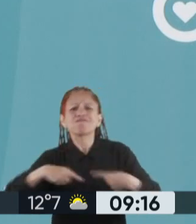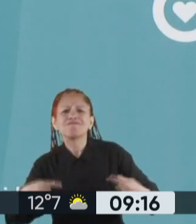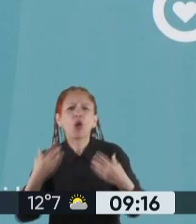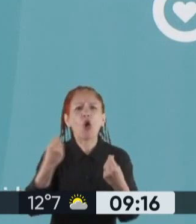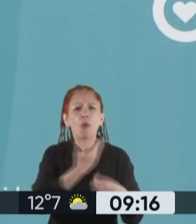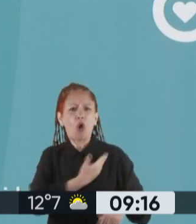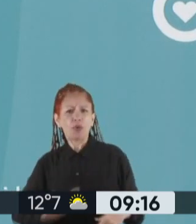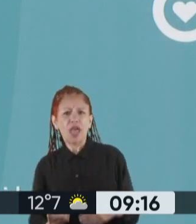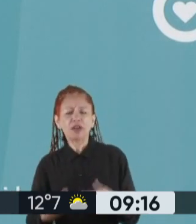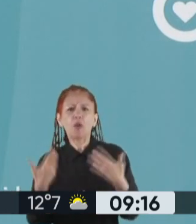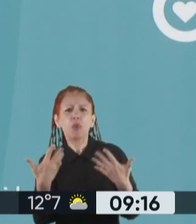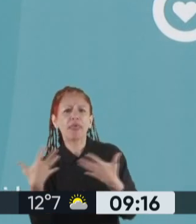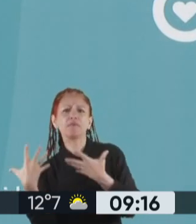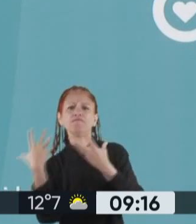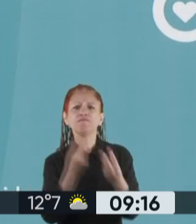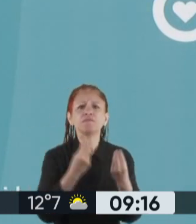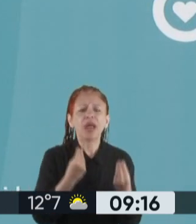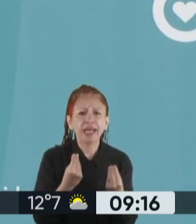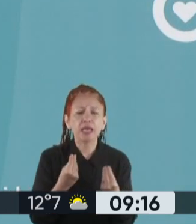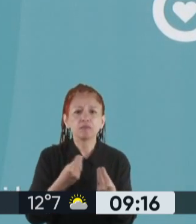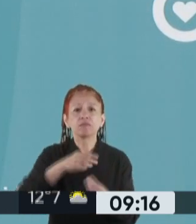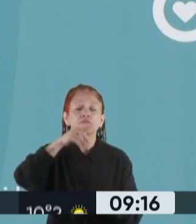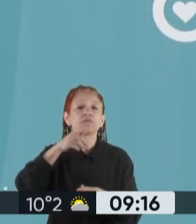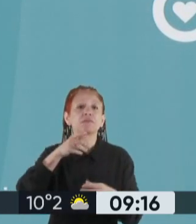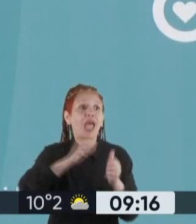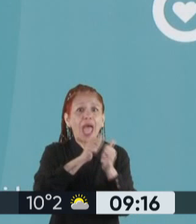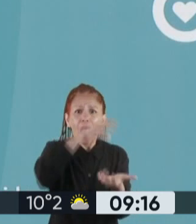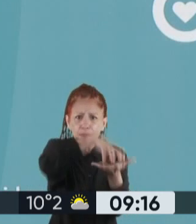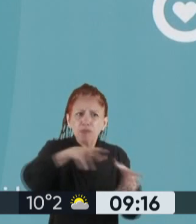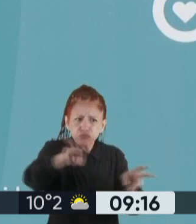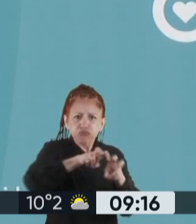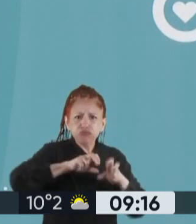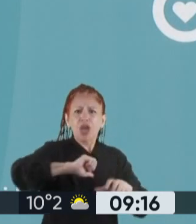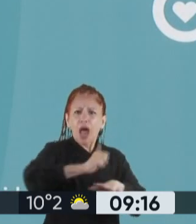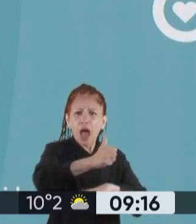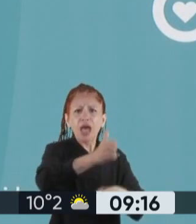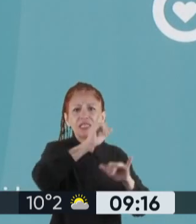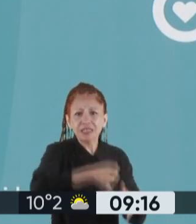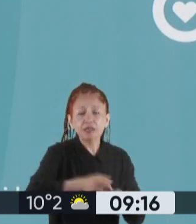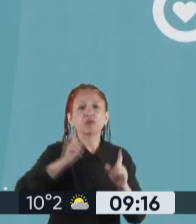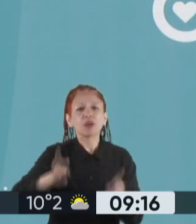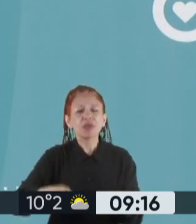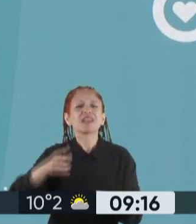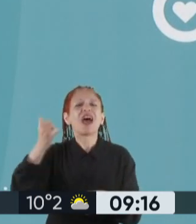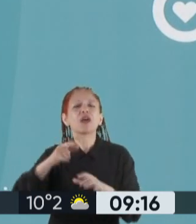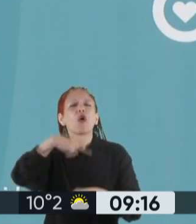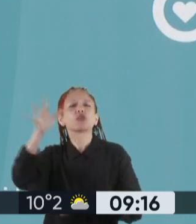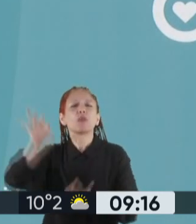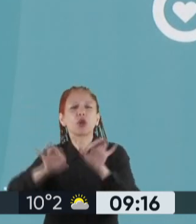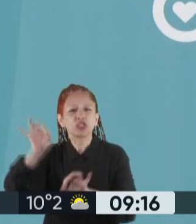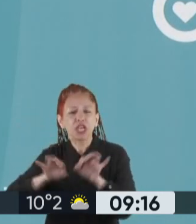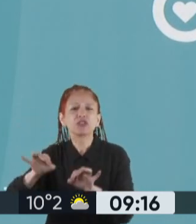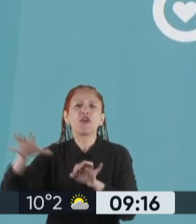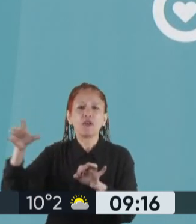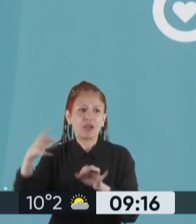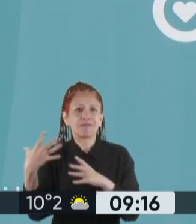de alguna manera, que tengan rentabilidad las empresas, pero tenemos el proyecto de renta inesperada en el Congreso aún sin